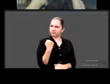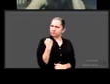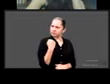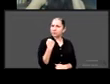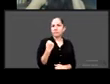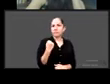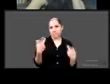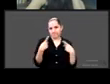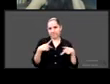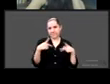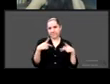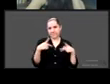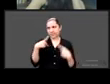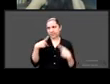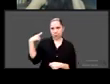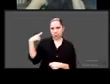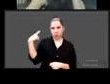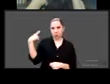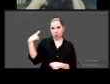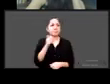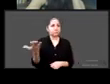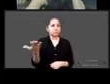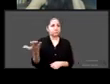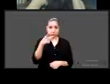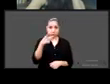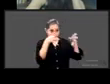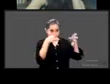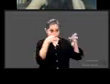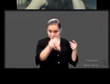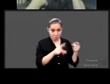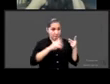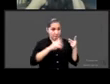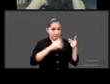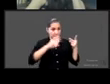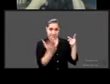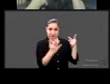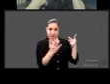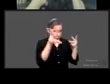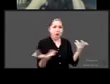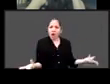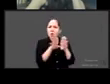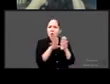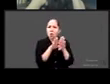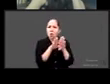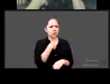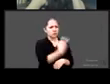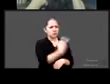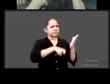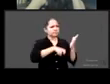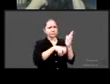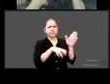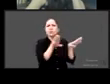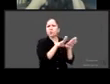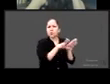si no es con castigo, amenaza, grito, sermón, desplantes o ignorar sus necesidades, entonces dime cómo. Me da la impresión que la gente piensa